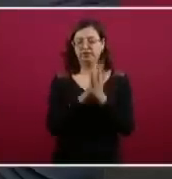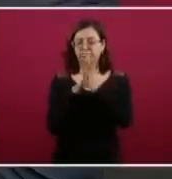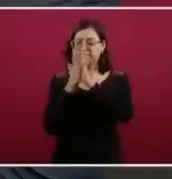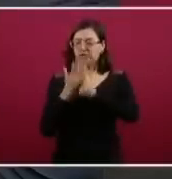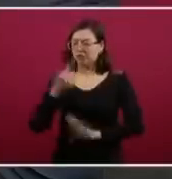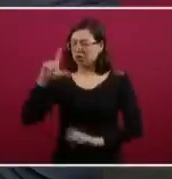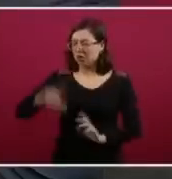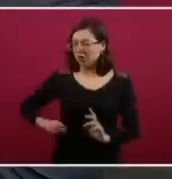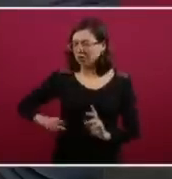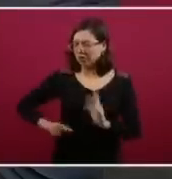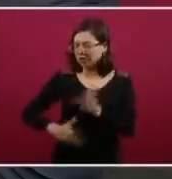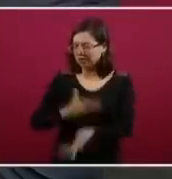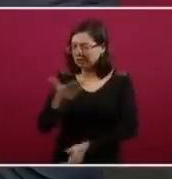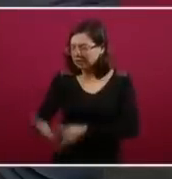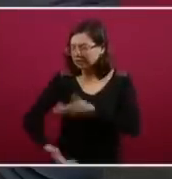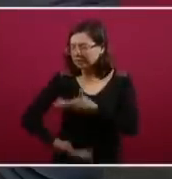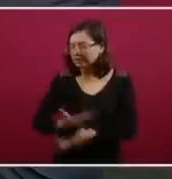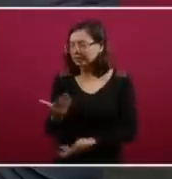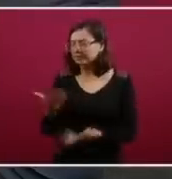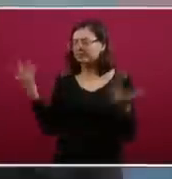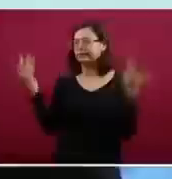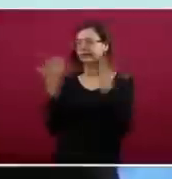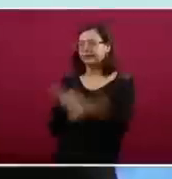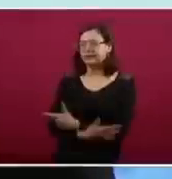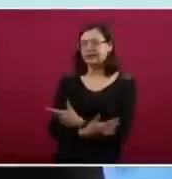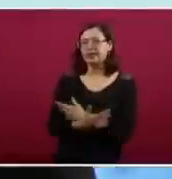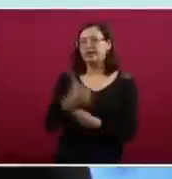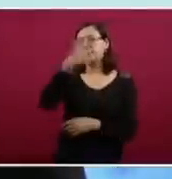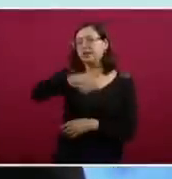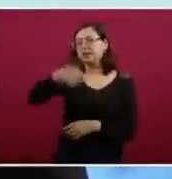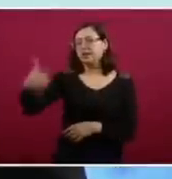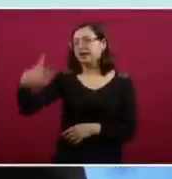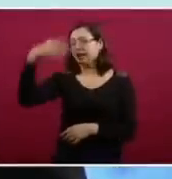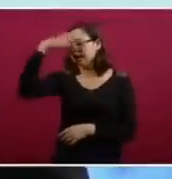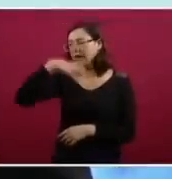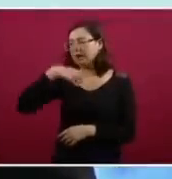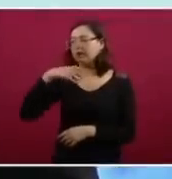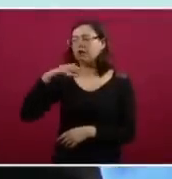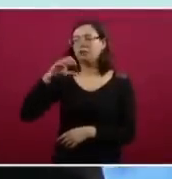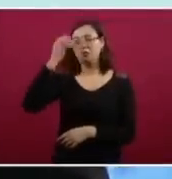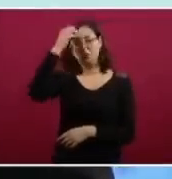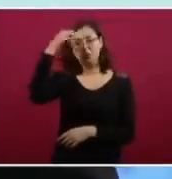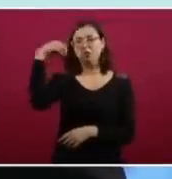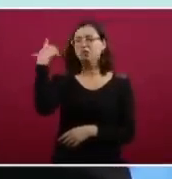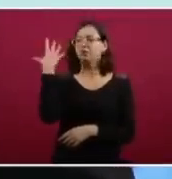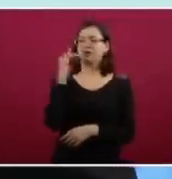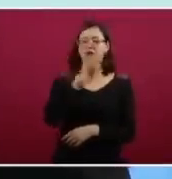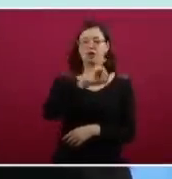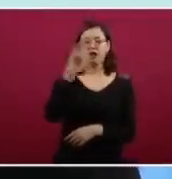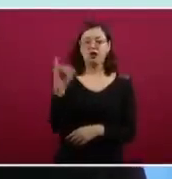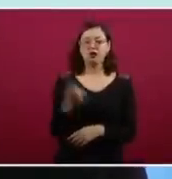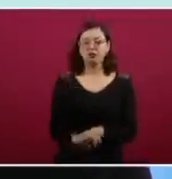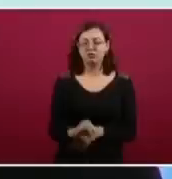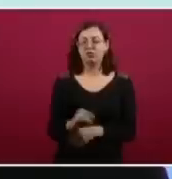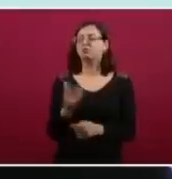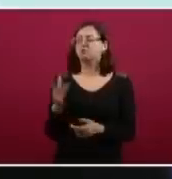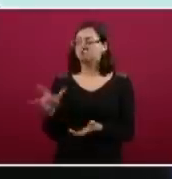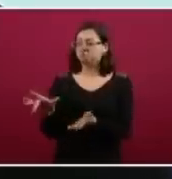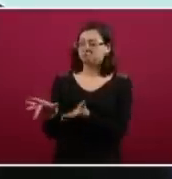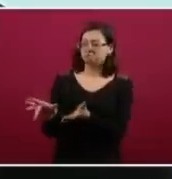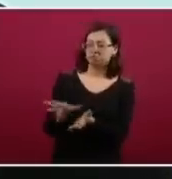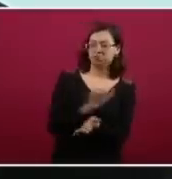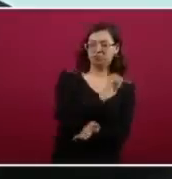servidoras y servidores públicos, historias con rostro que jamás se nos olvidarán y que hemos convertido en acciones en